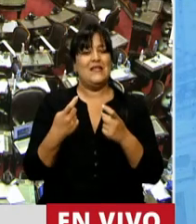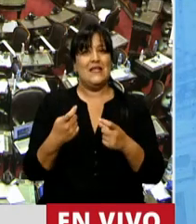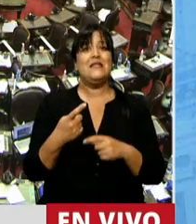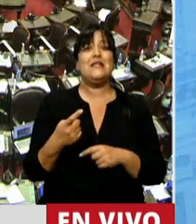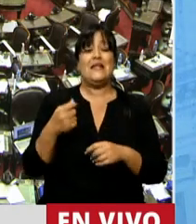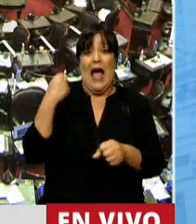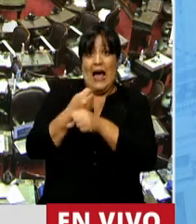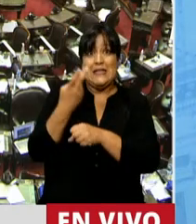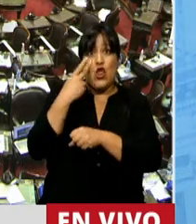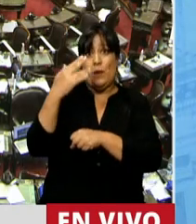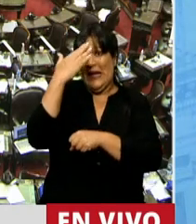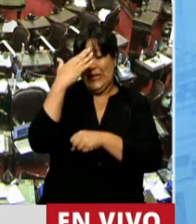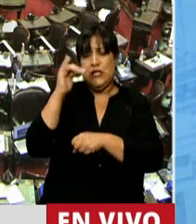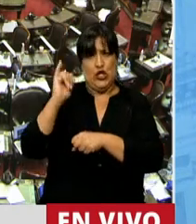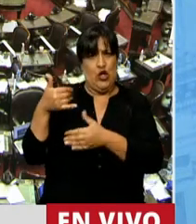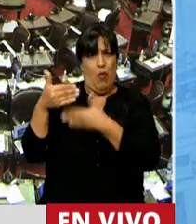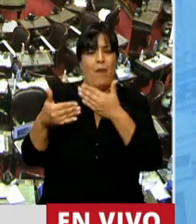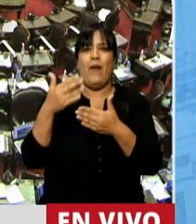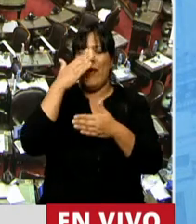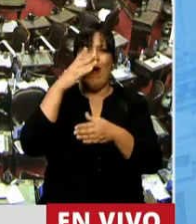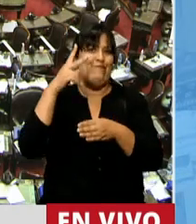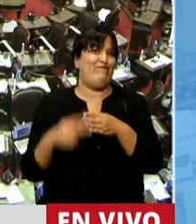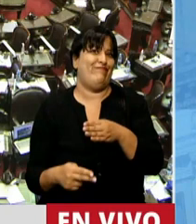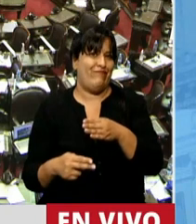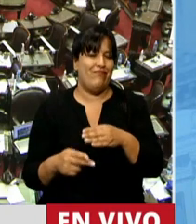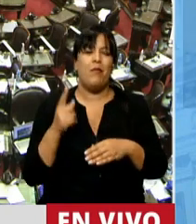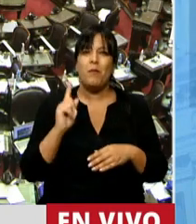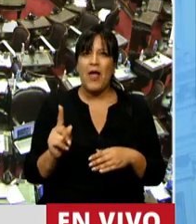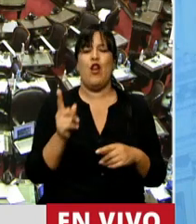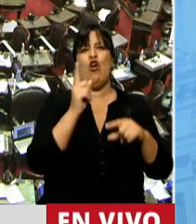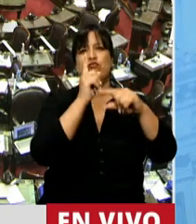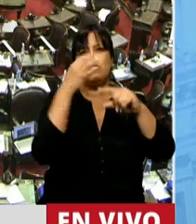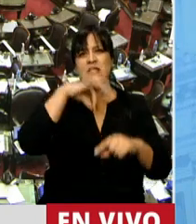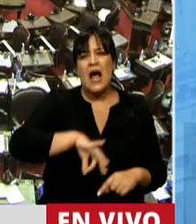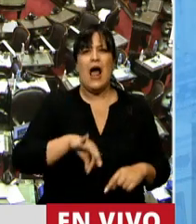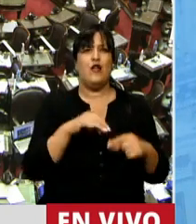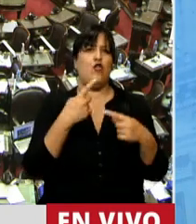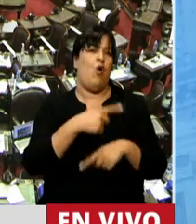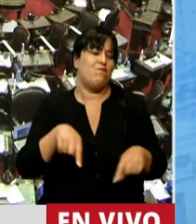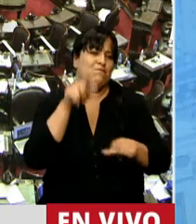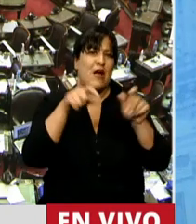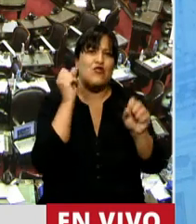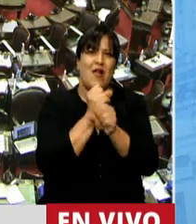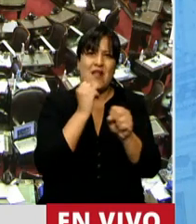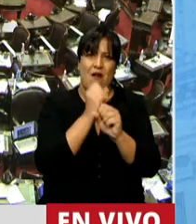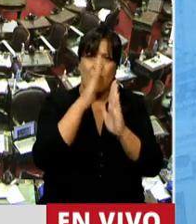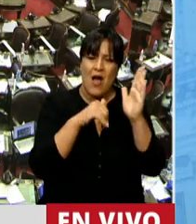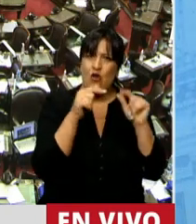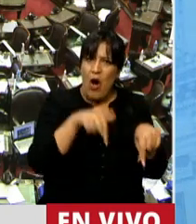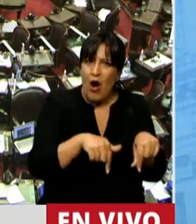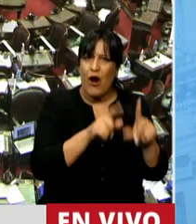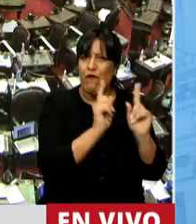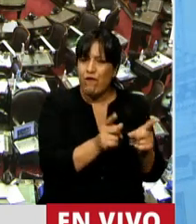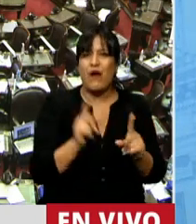2015, el que queremos restaurar junto con esta fórmula para que los salarios de los trabajadores activos y las jubilaciones de